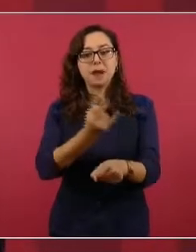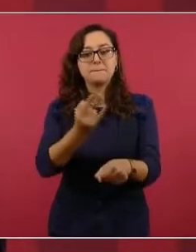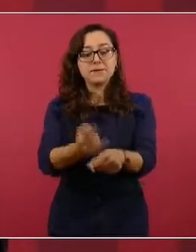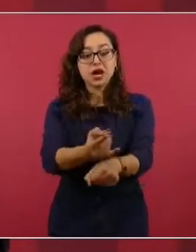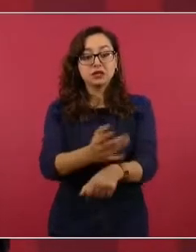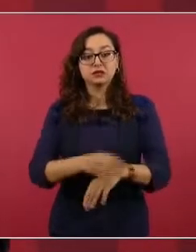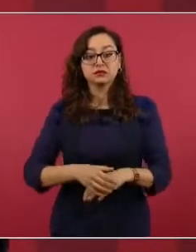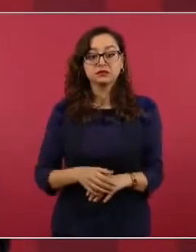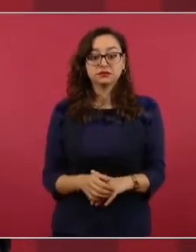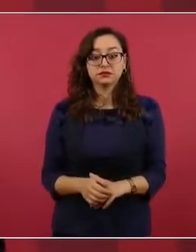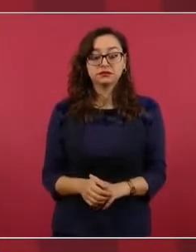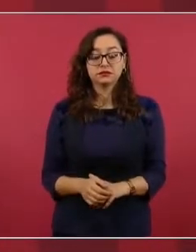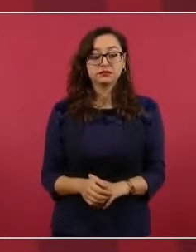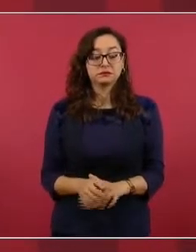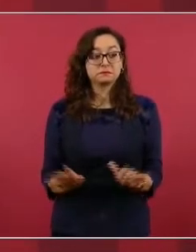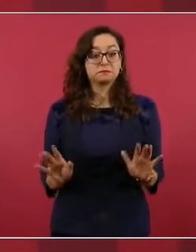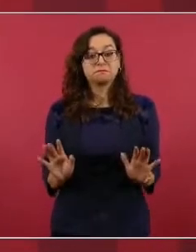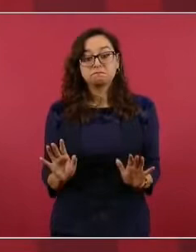Pero